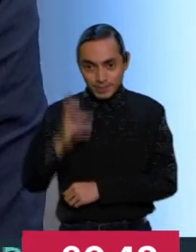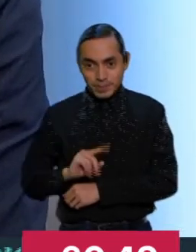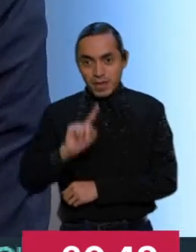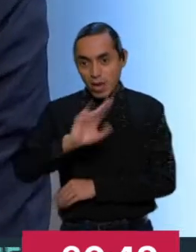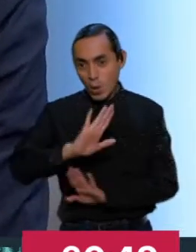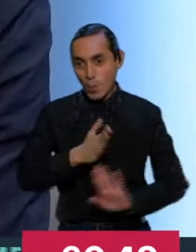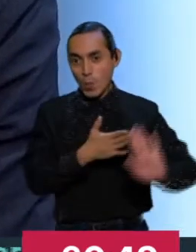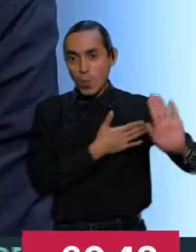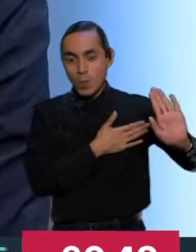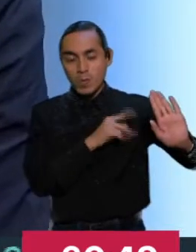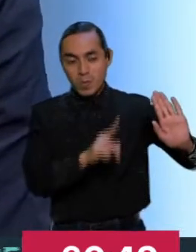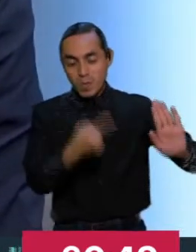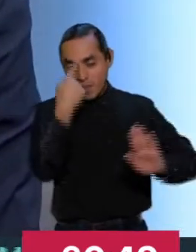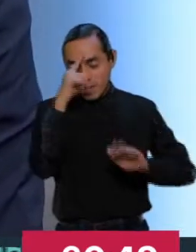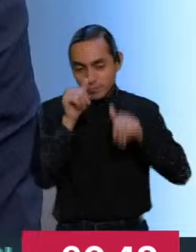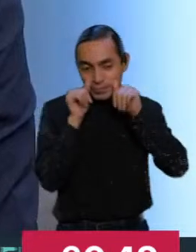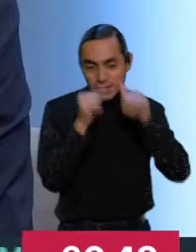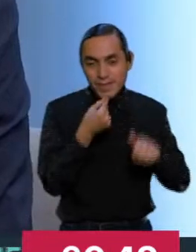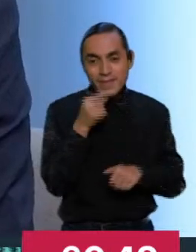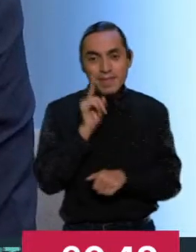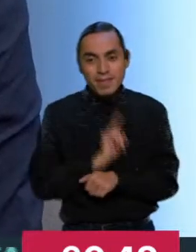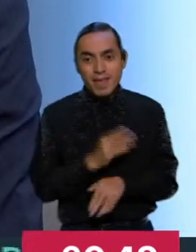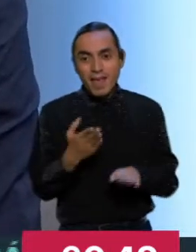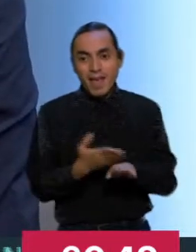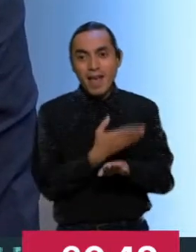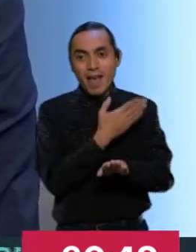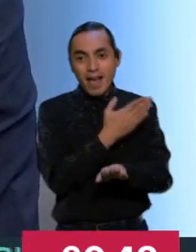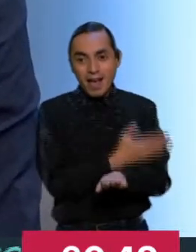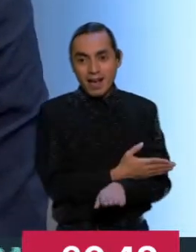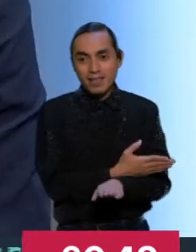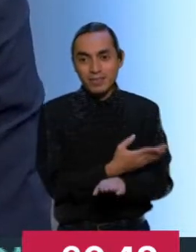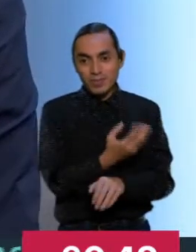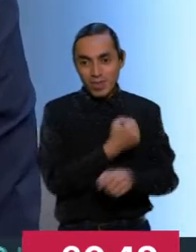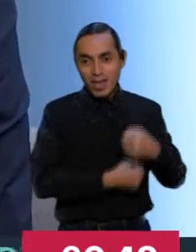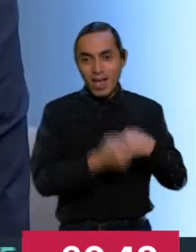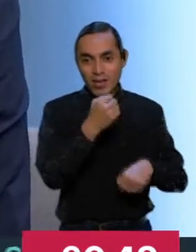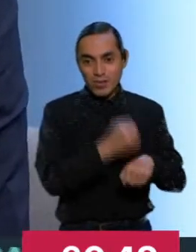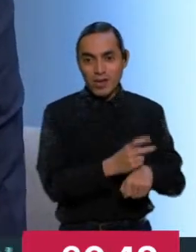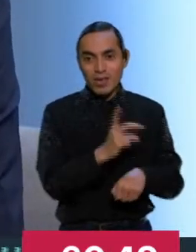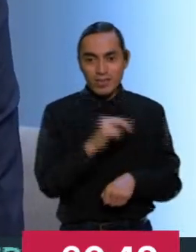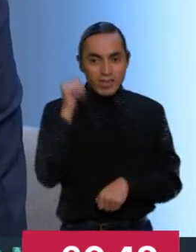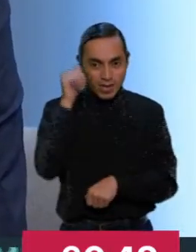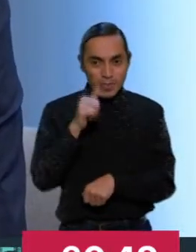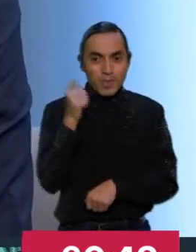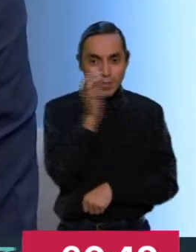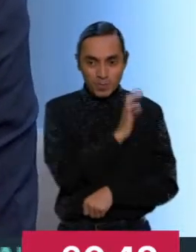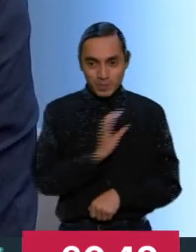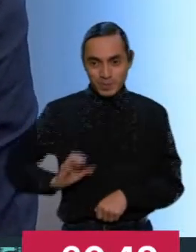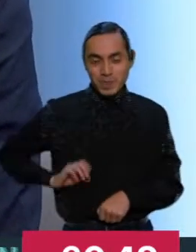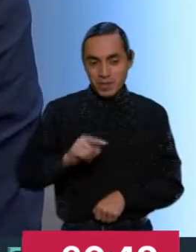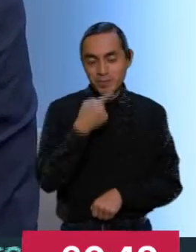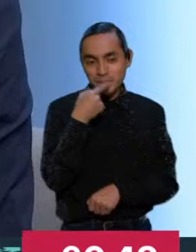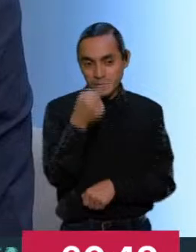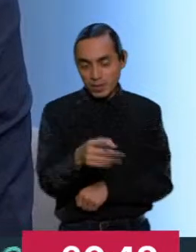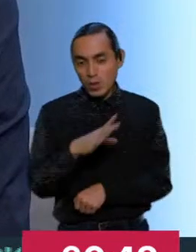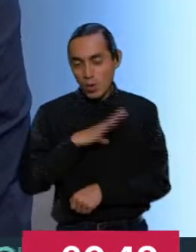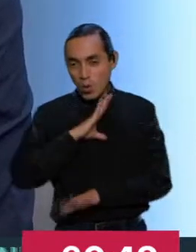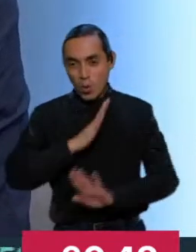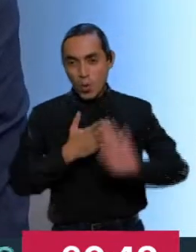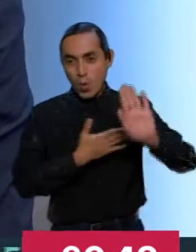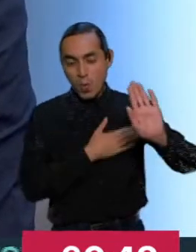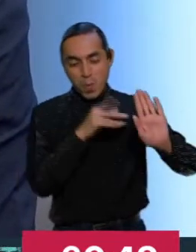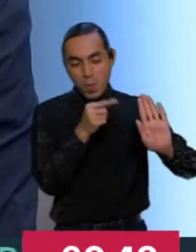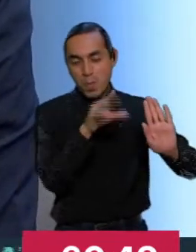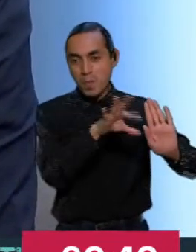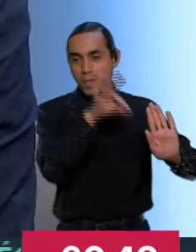niñez el 30 de abril del año pasado, cuando era candidata, y creo que hay una oportunidad de esos compromisos, que uno de ellos específicamente